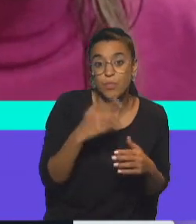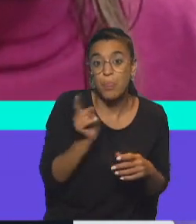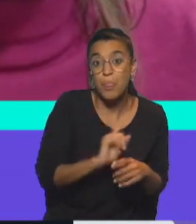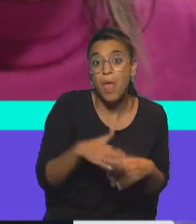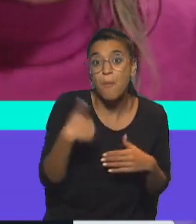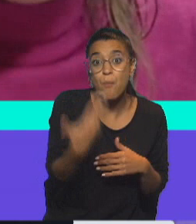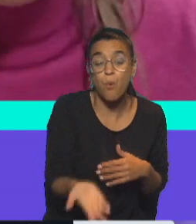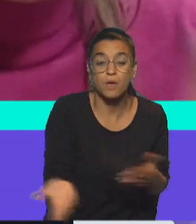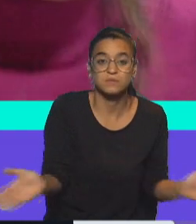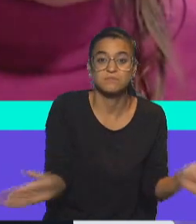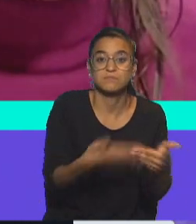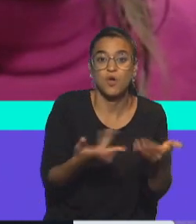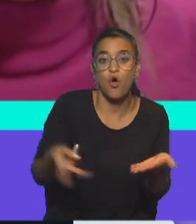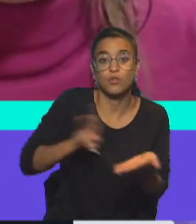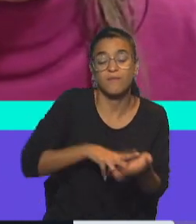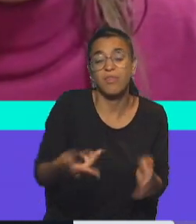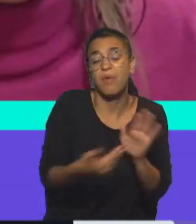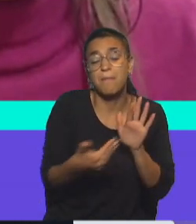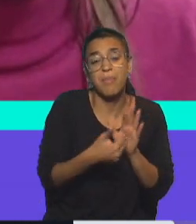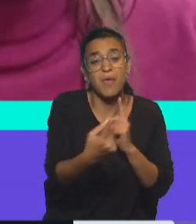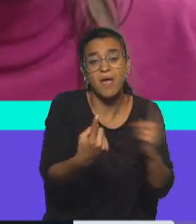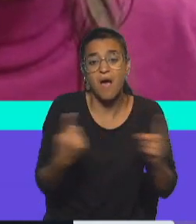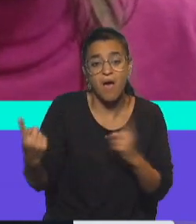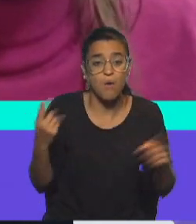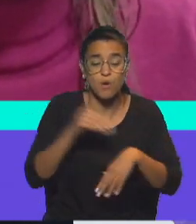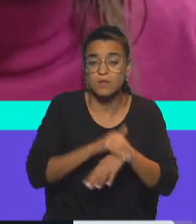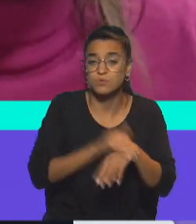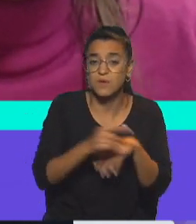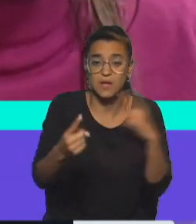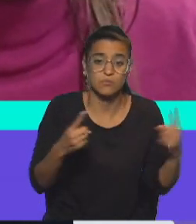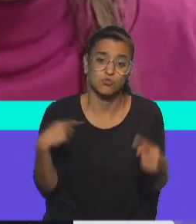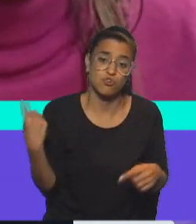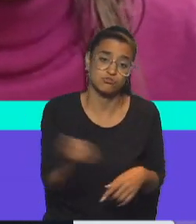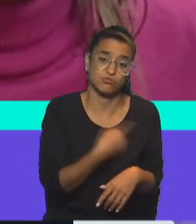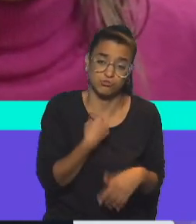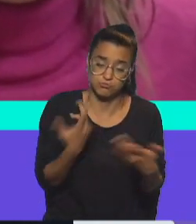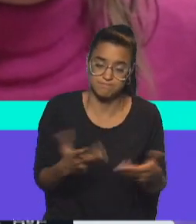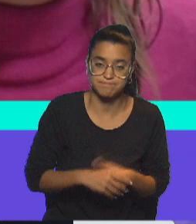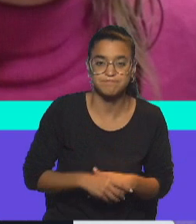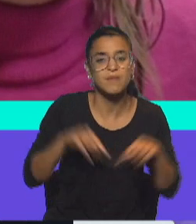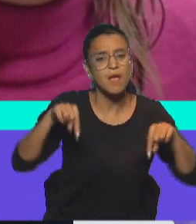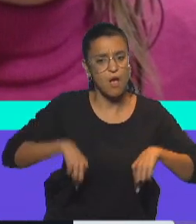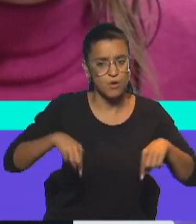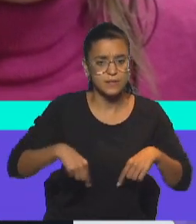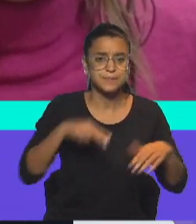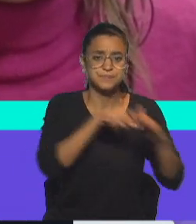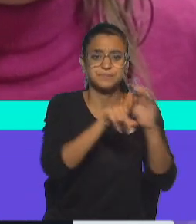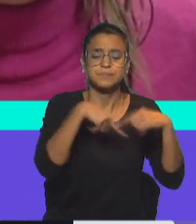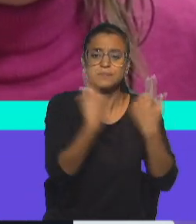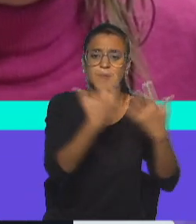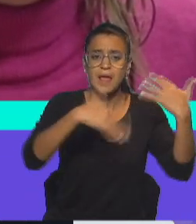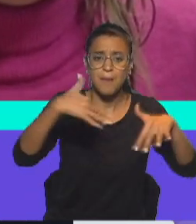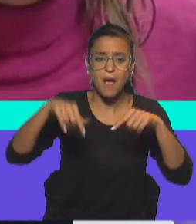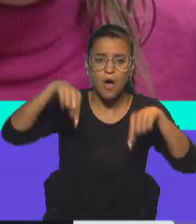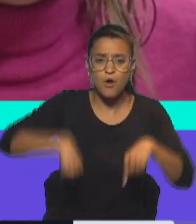y lamentablemente esto depende del comportamiento de las personas, de todos nosotros, ¿no? Florencia, en este momento las terapias intensivas en la República